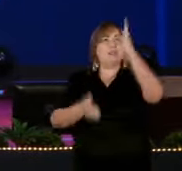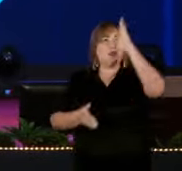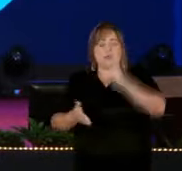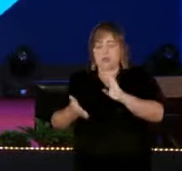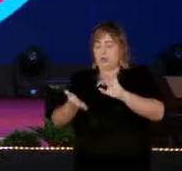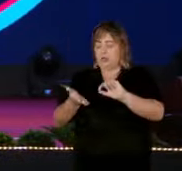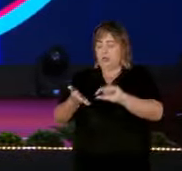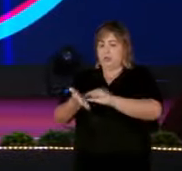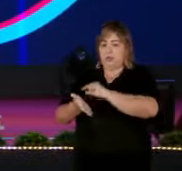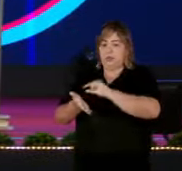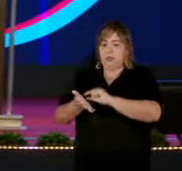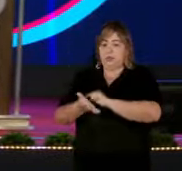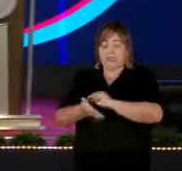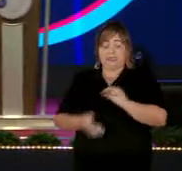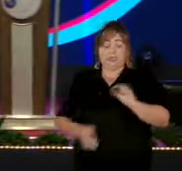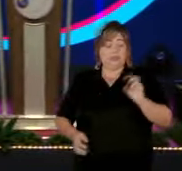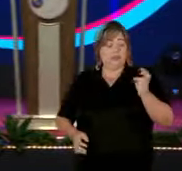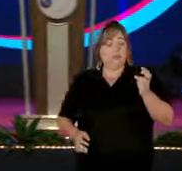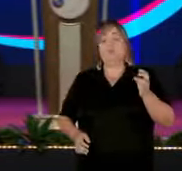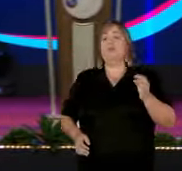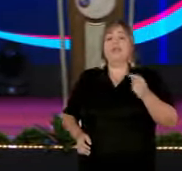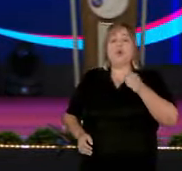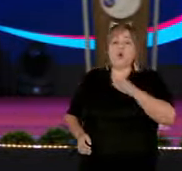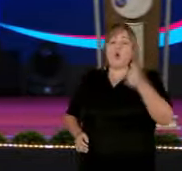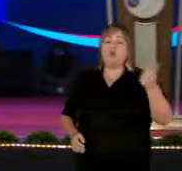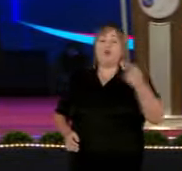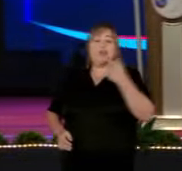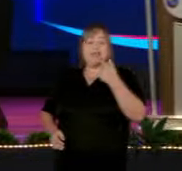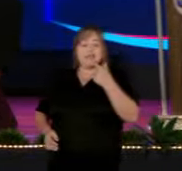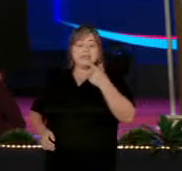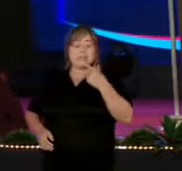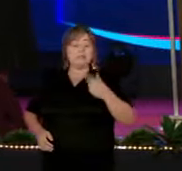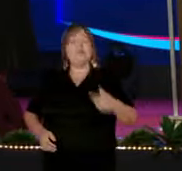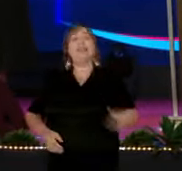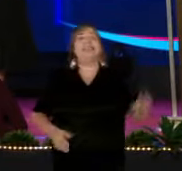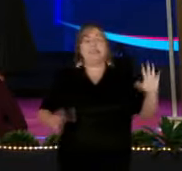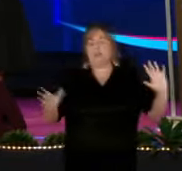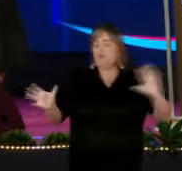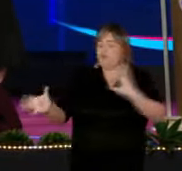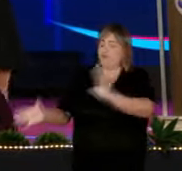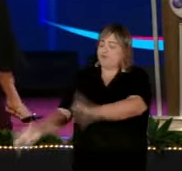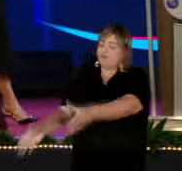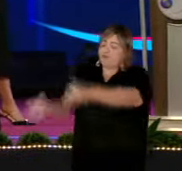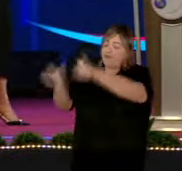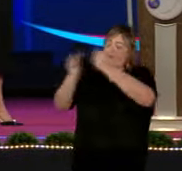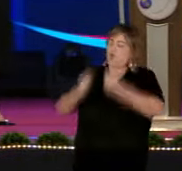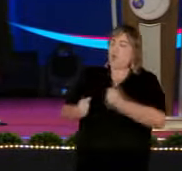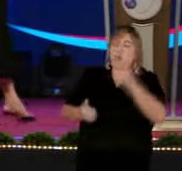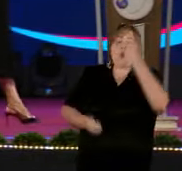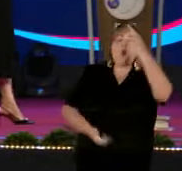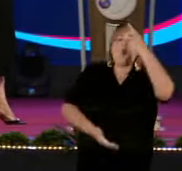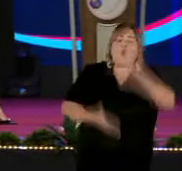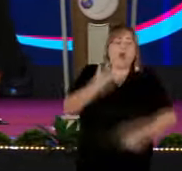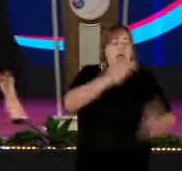16. Sobre todo, tomate el escudo de la fe. ¿Cuál es el escudo?